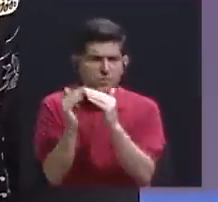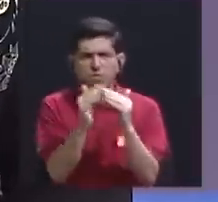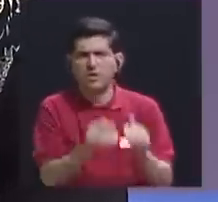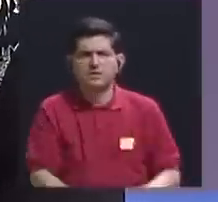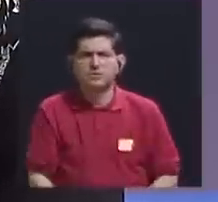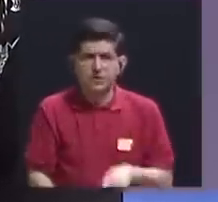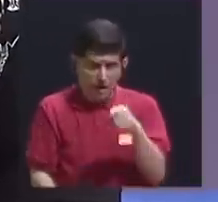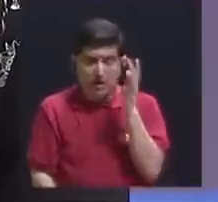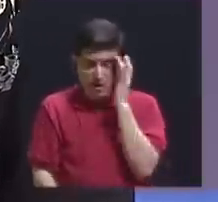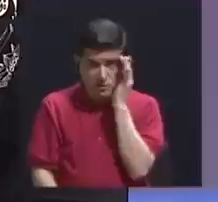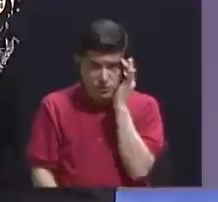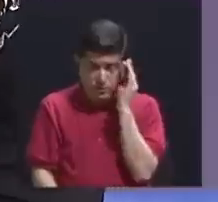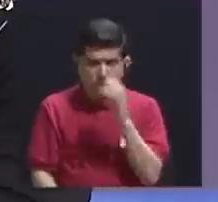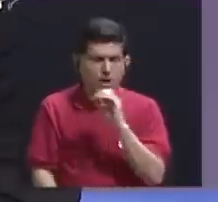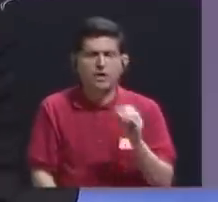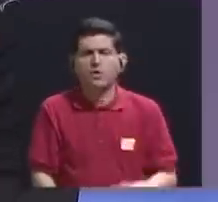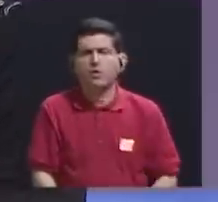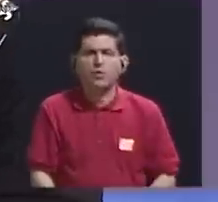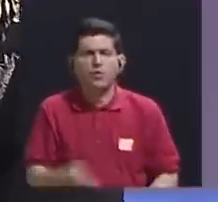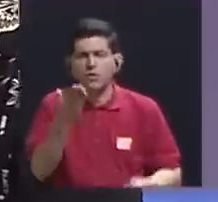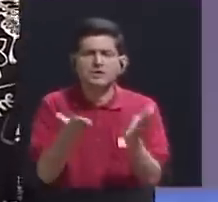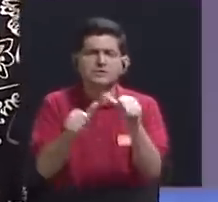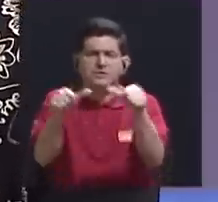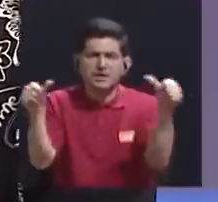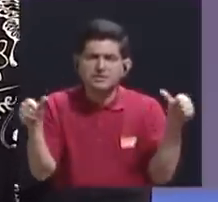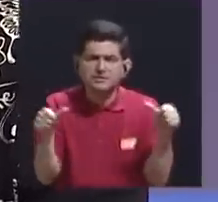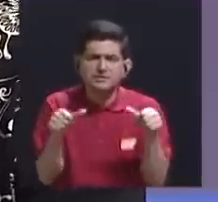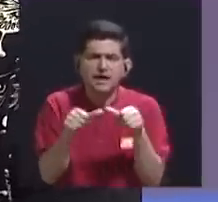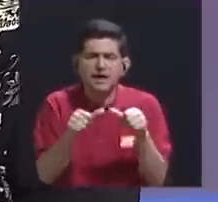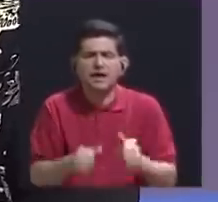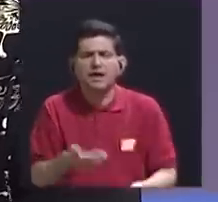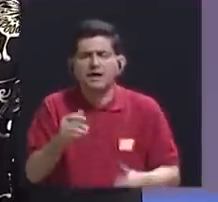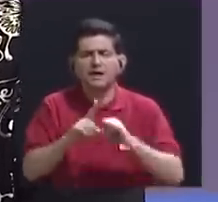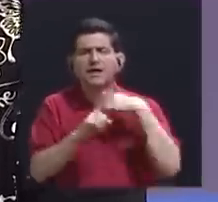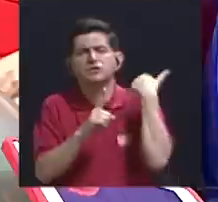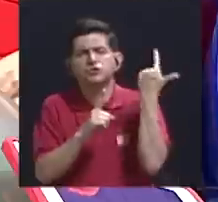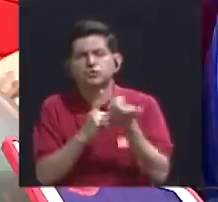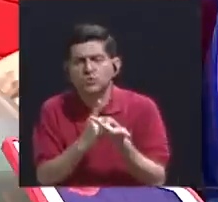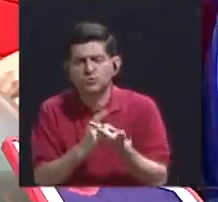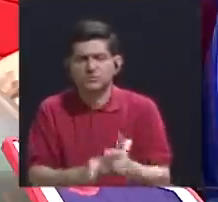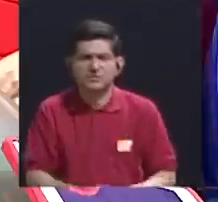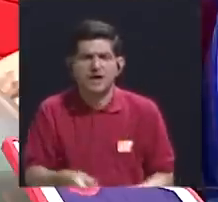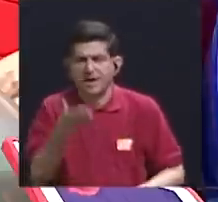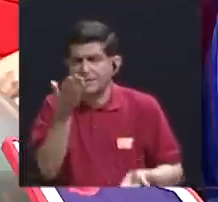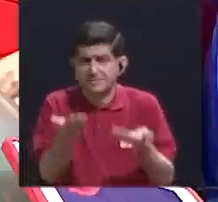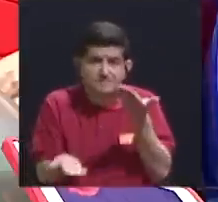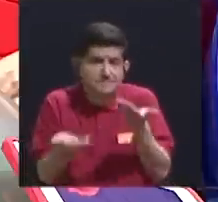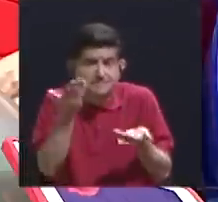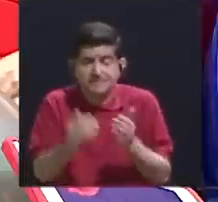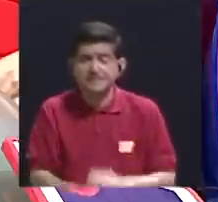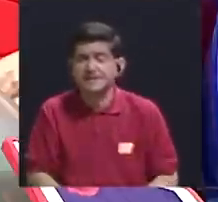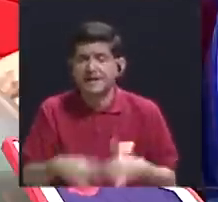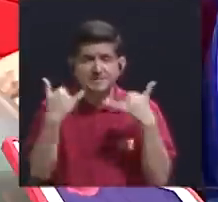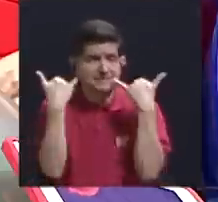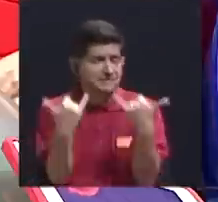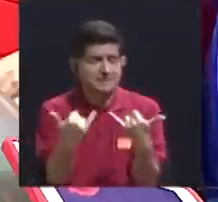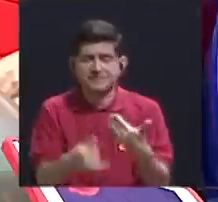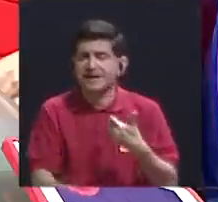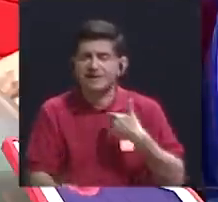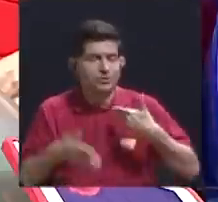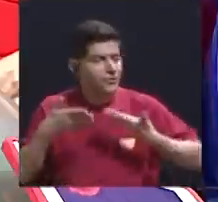esto preocupante o son ciertos sectores sociales los que han dejado de